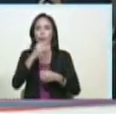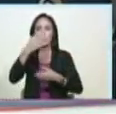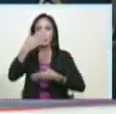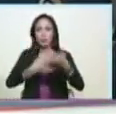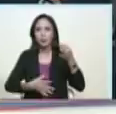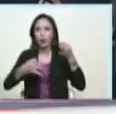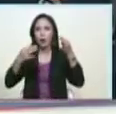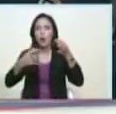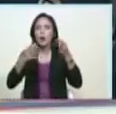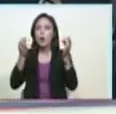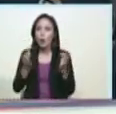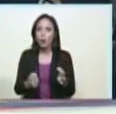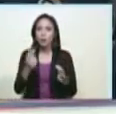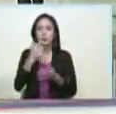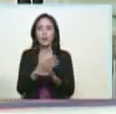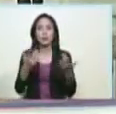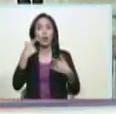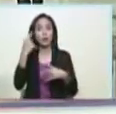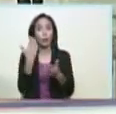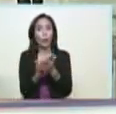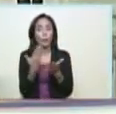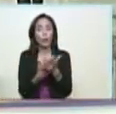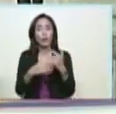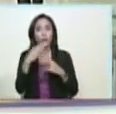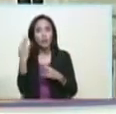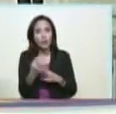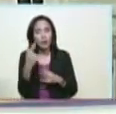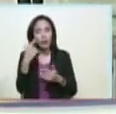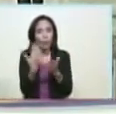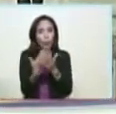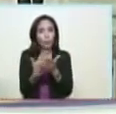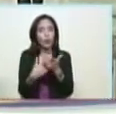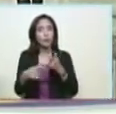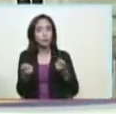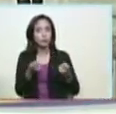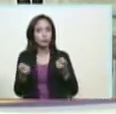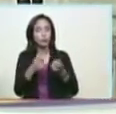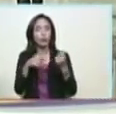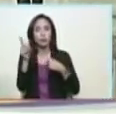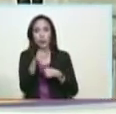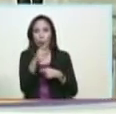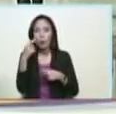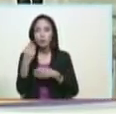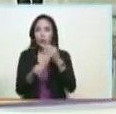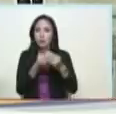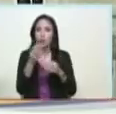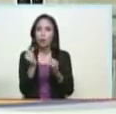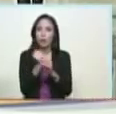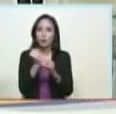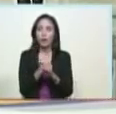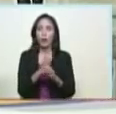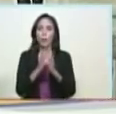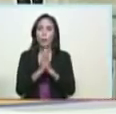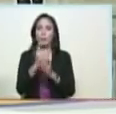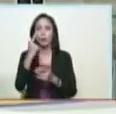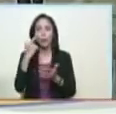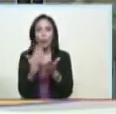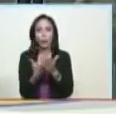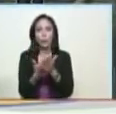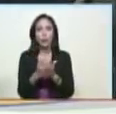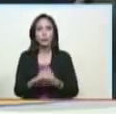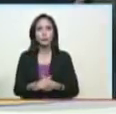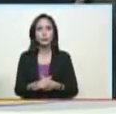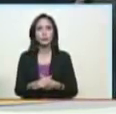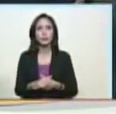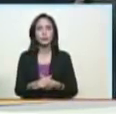y ustedes hacen el seguimiento a detalle de su cumplimiento ministros ministras compañero alto